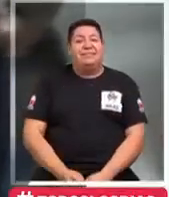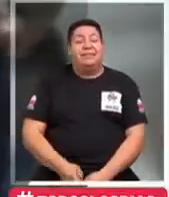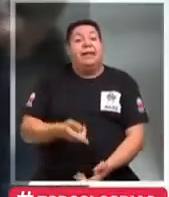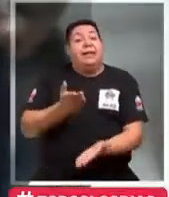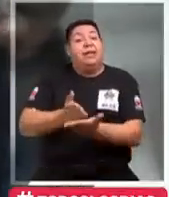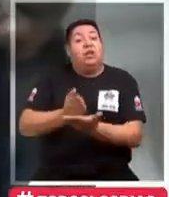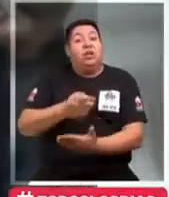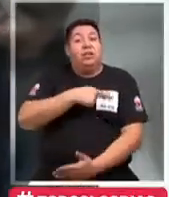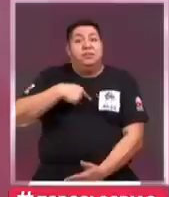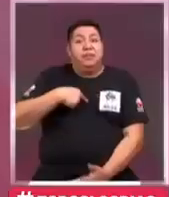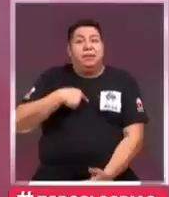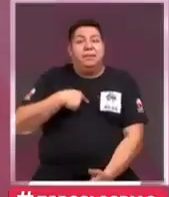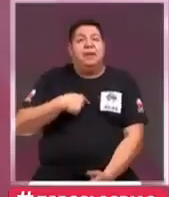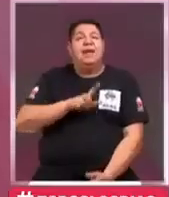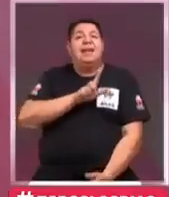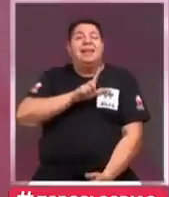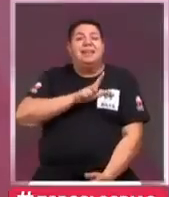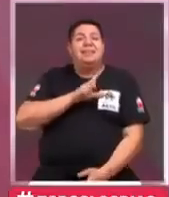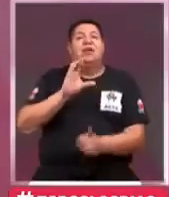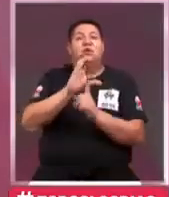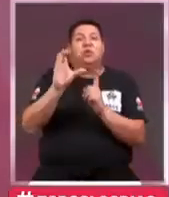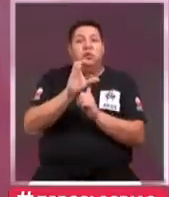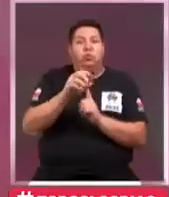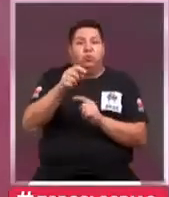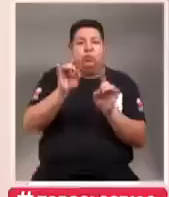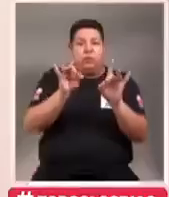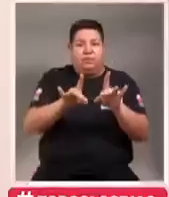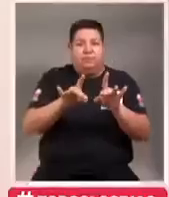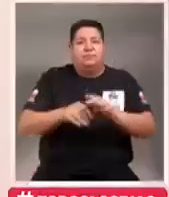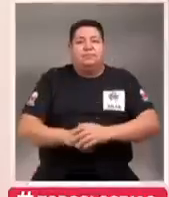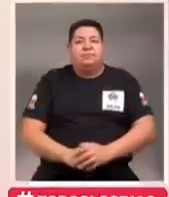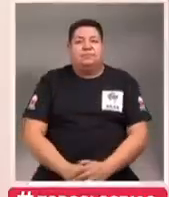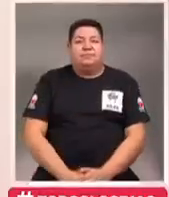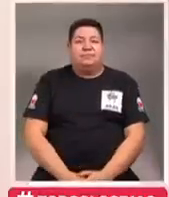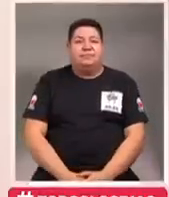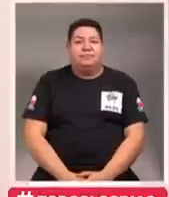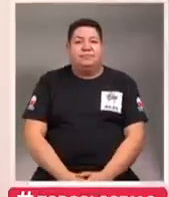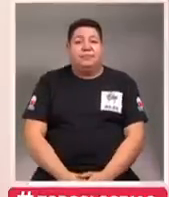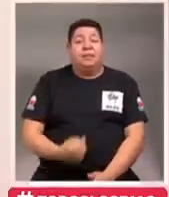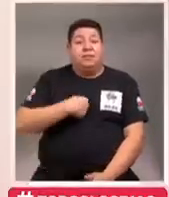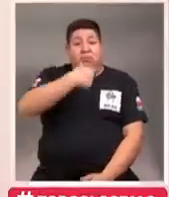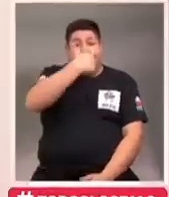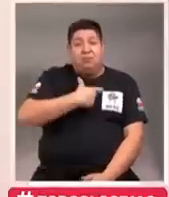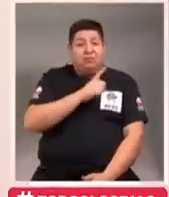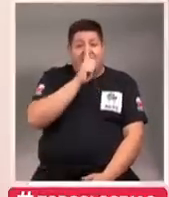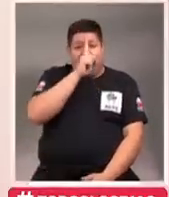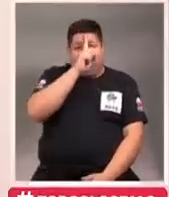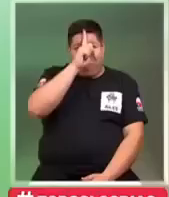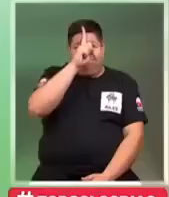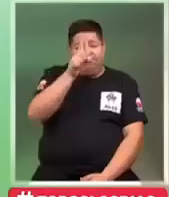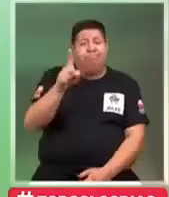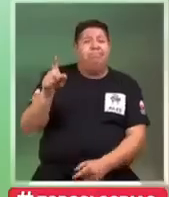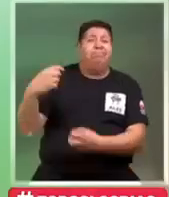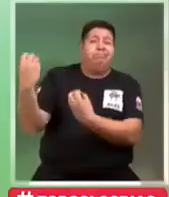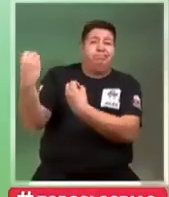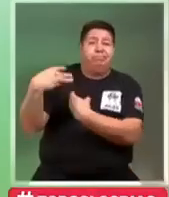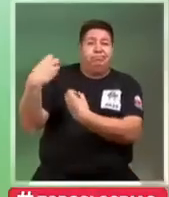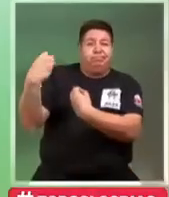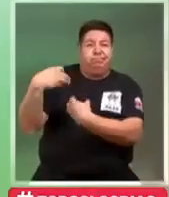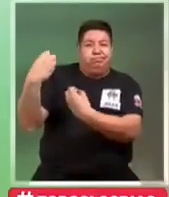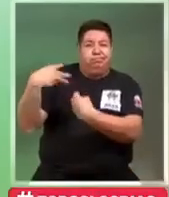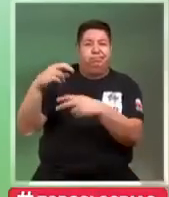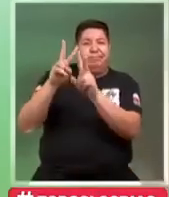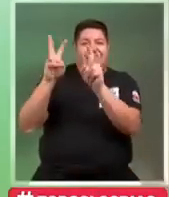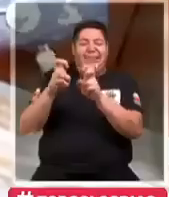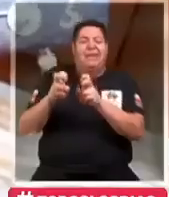colegio se llama Liceo de Cultura. Siempre nos han inculcado el